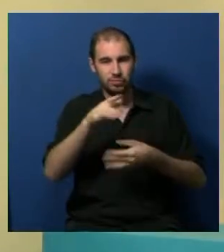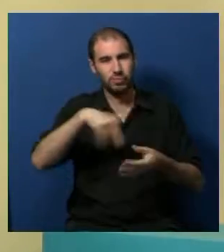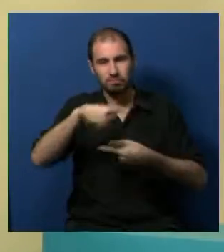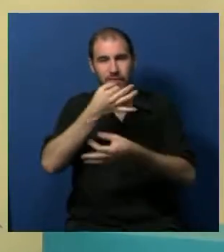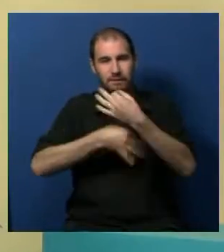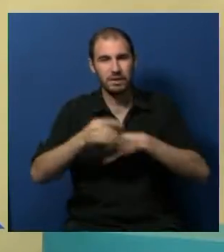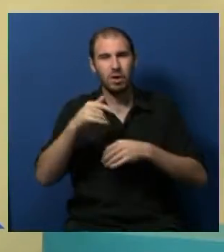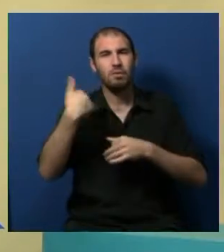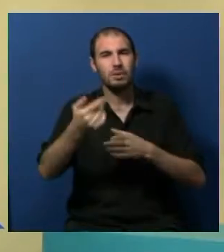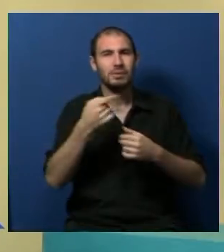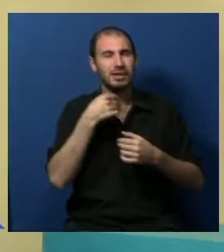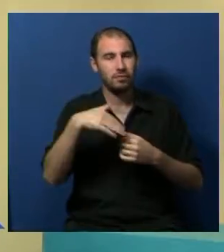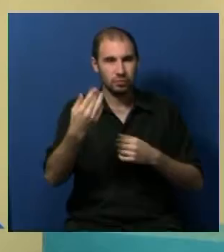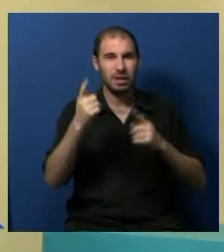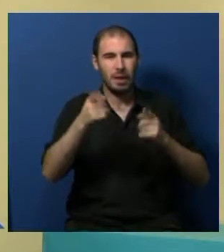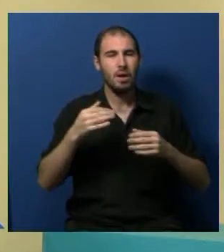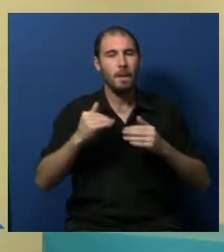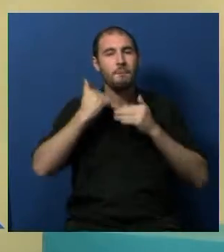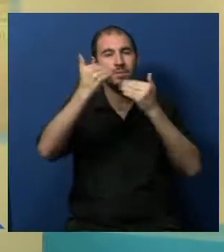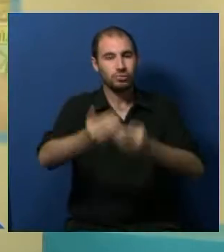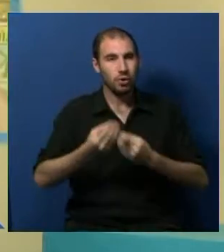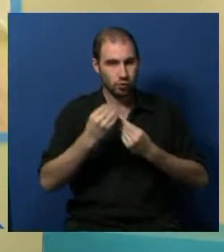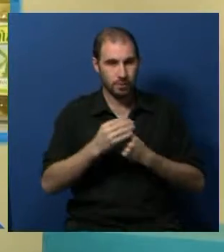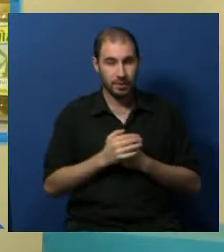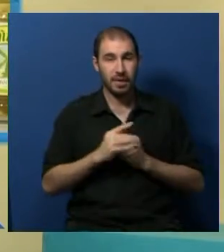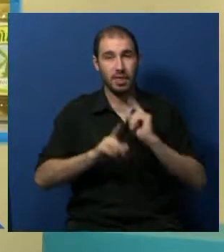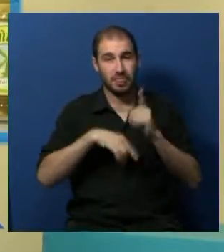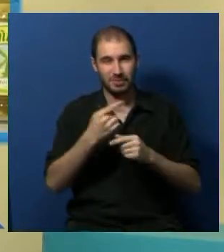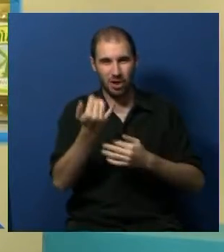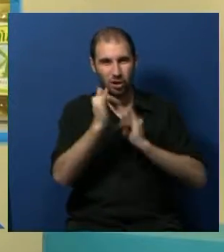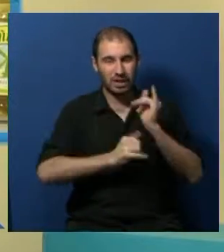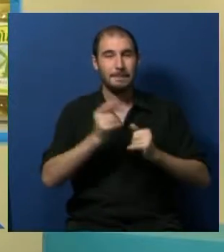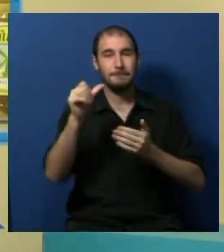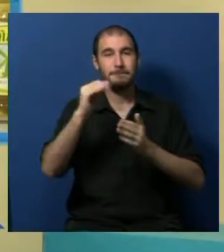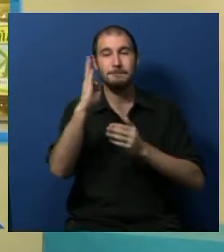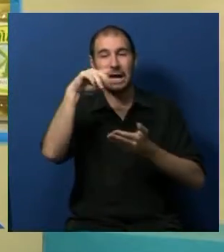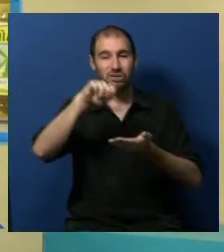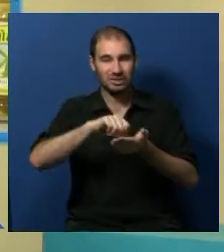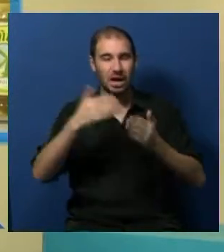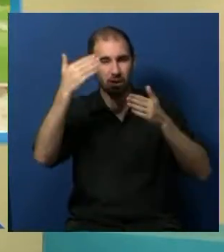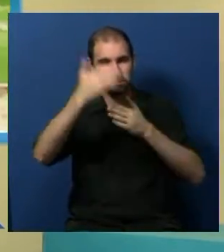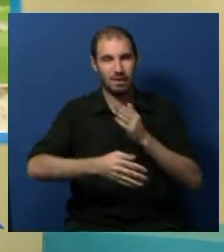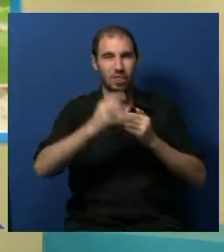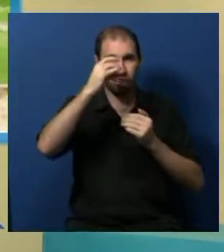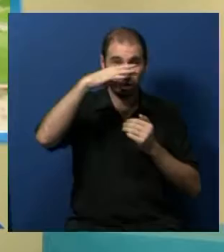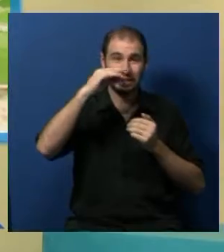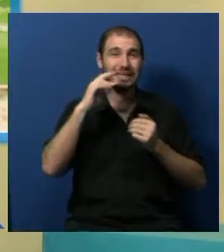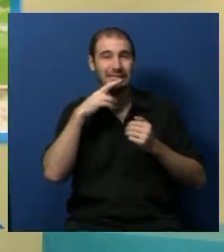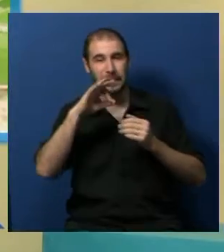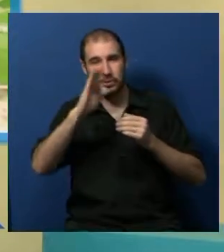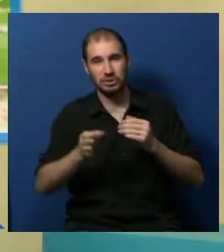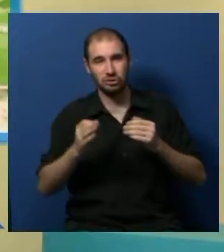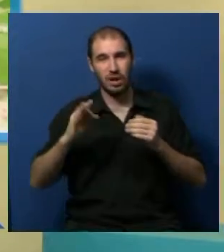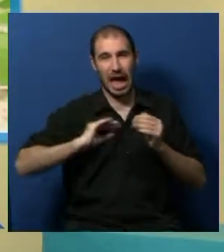espera el mercado y cuál es la proyección que podemos hacer. Bien. Yo te comentaba que el Banco Central se puso como meta entre un 12 y un 17%